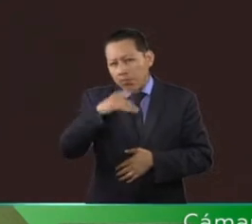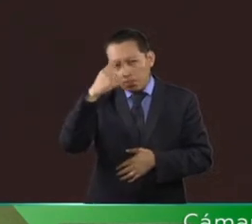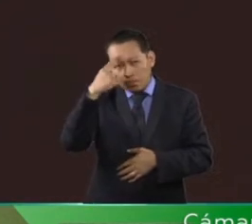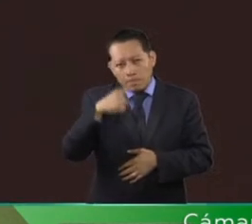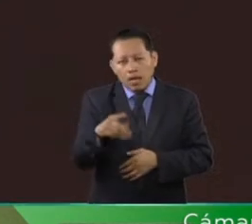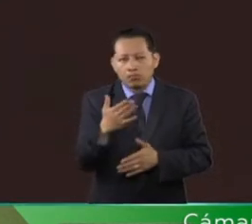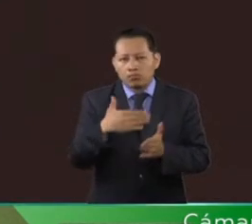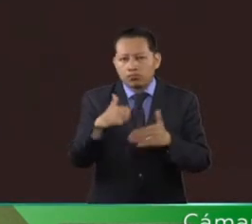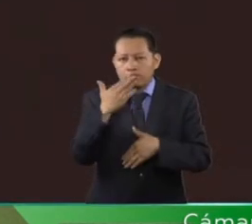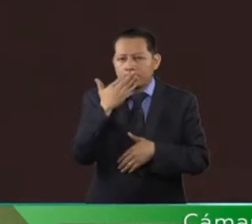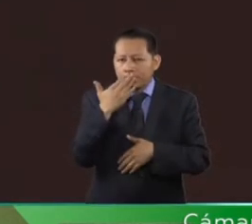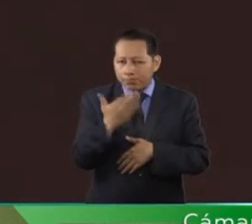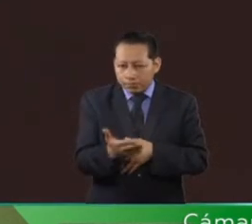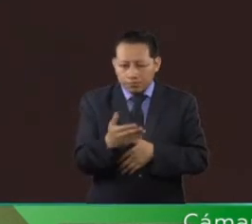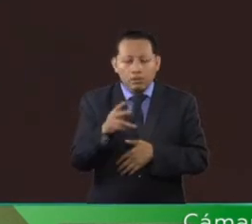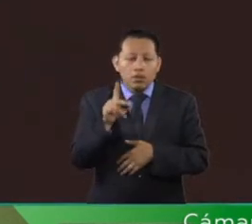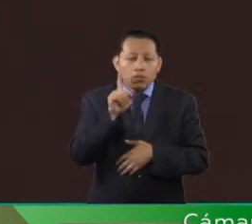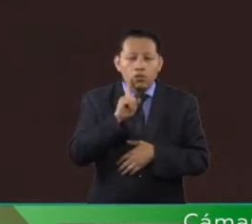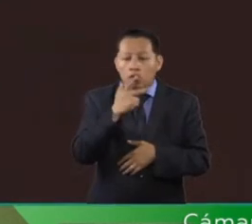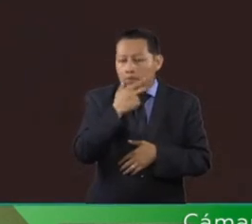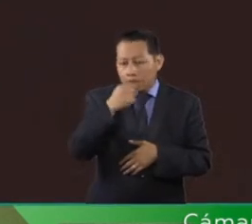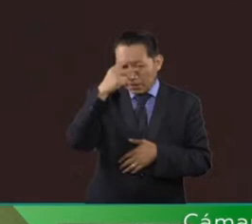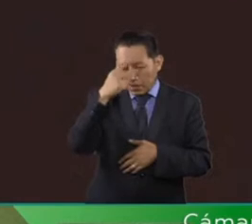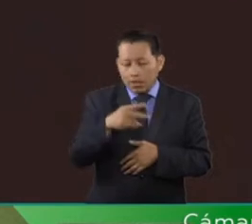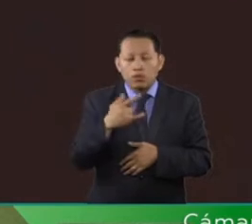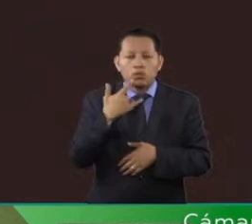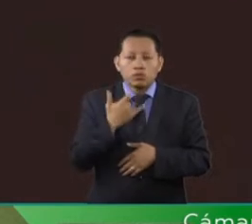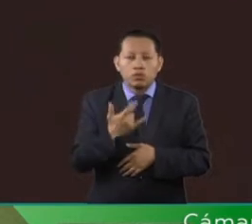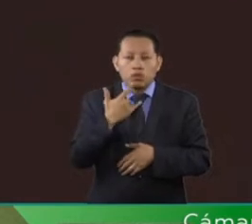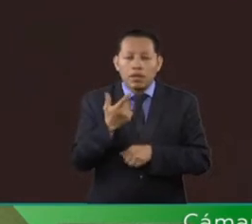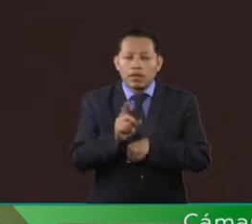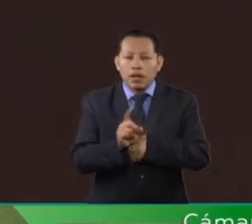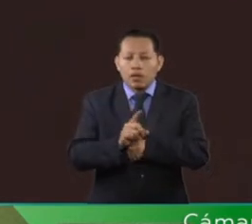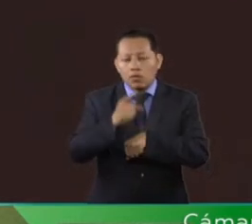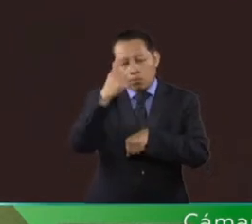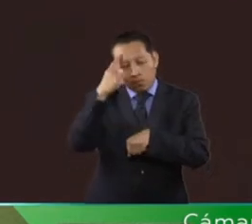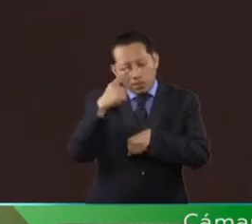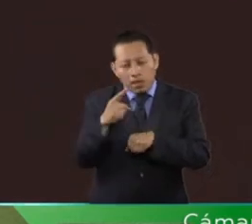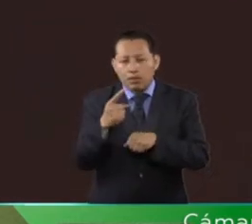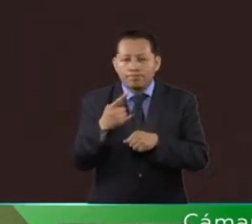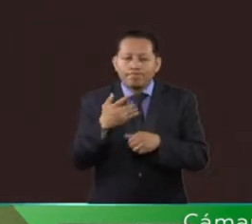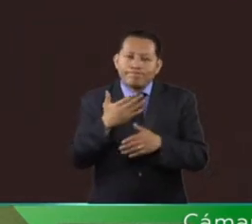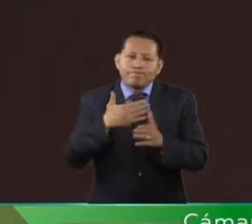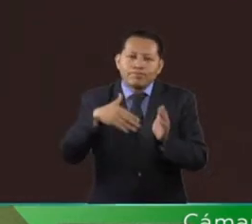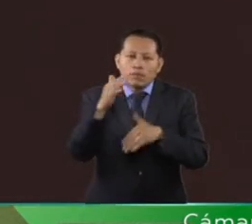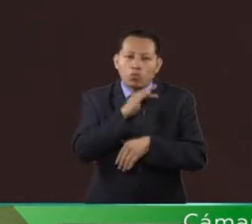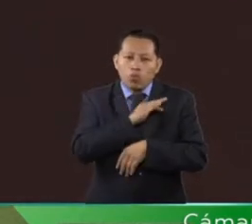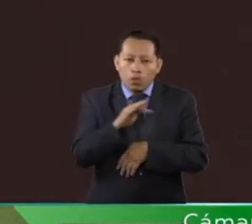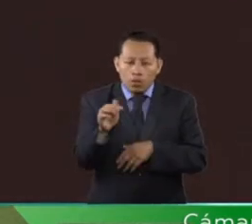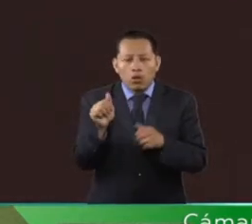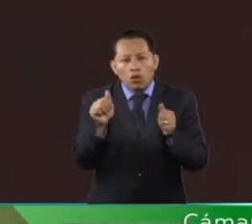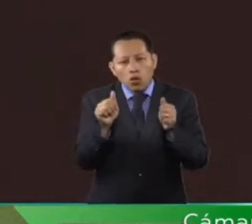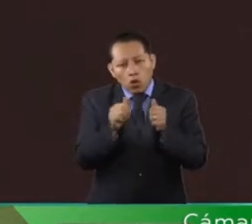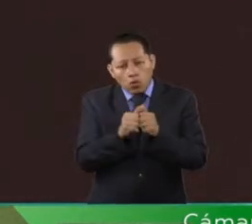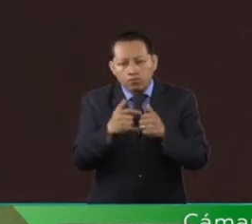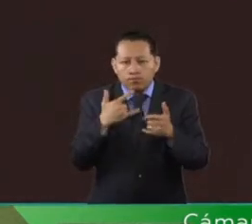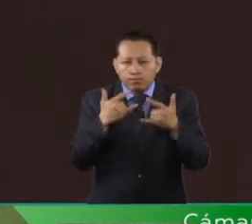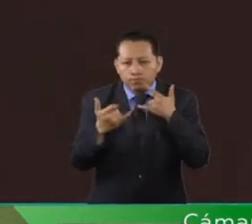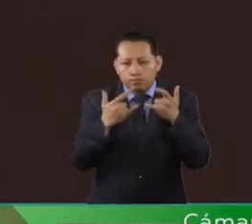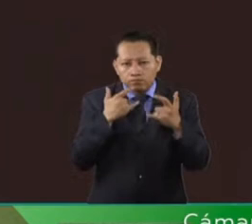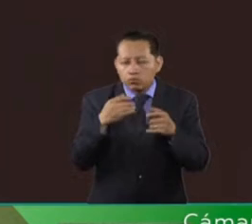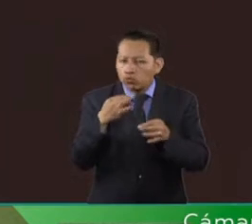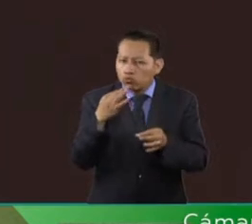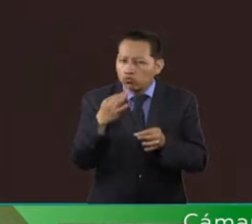Las mexicanas y los mexicanos luchan día a día por salir adelante, con entusiasmo y con honestidad, pero al